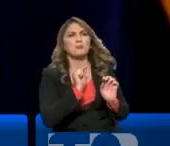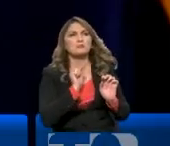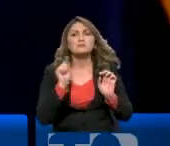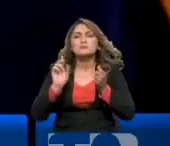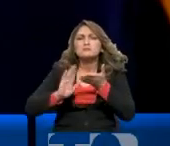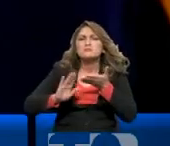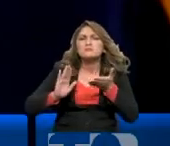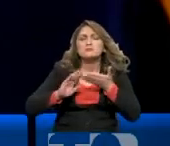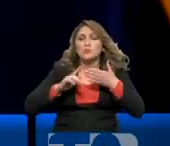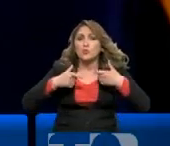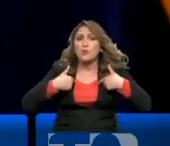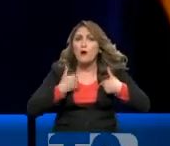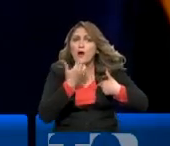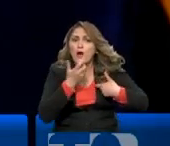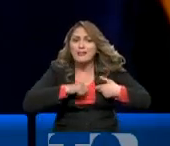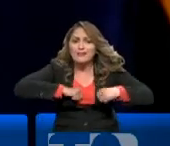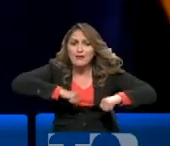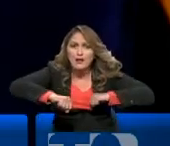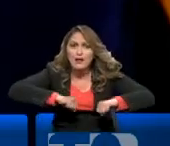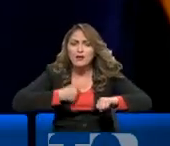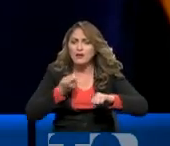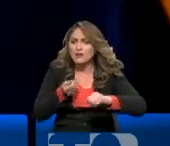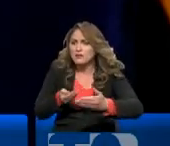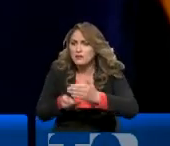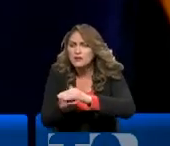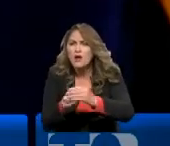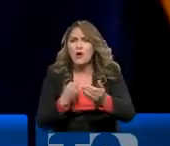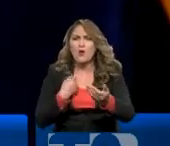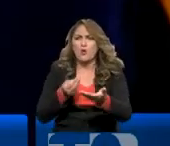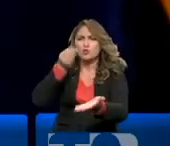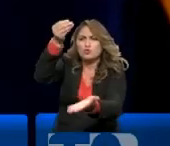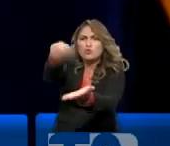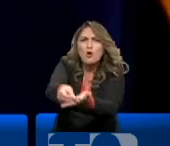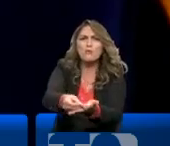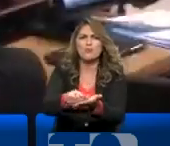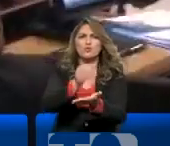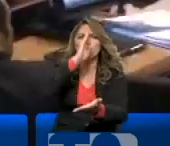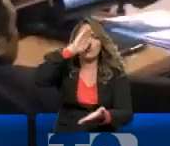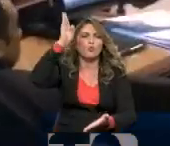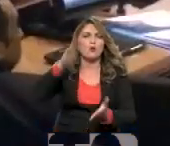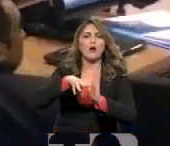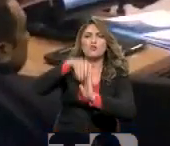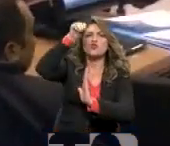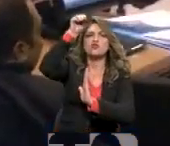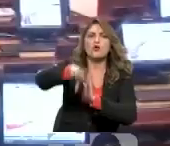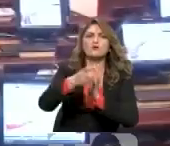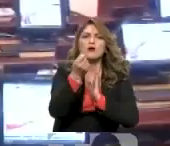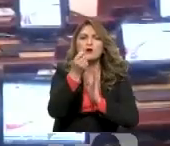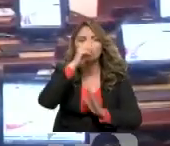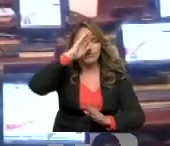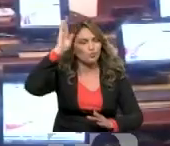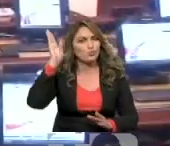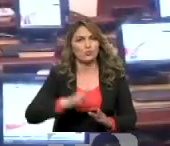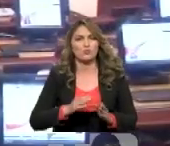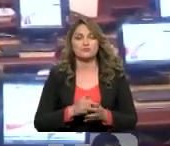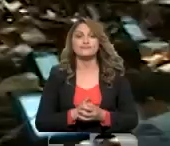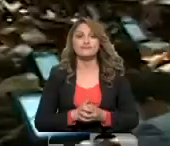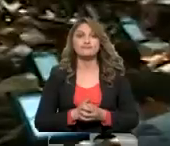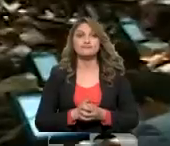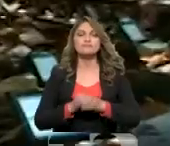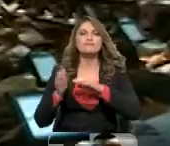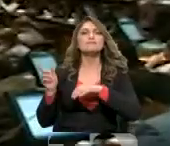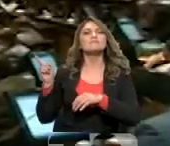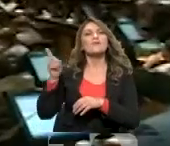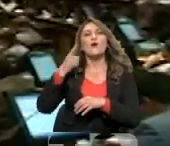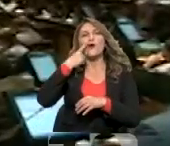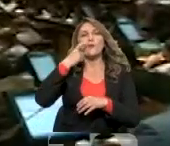No he gestionado recursos absolutamente para Alianza País. Cristian Viteri, exasambleísta de Alianza País, y